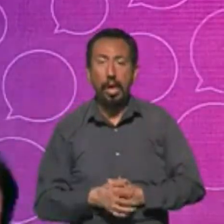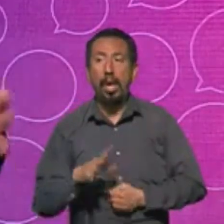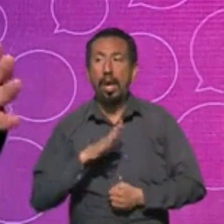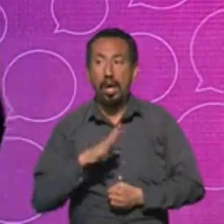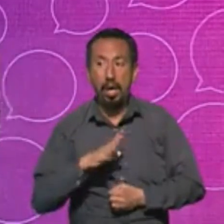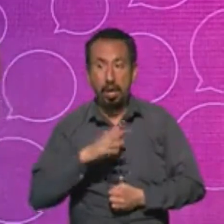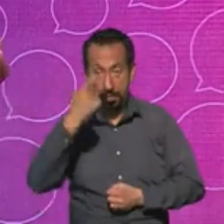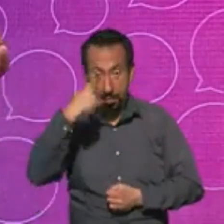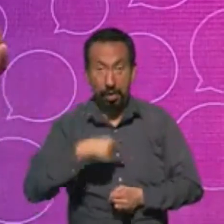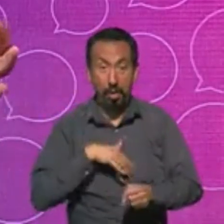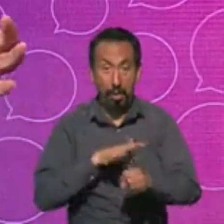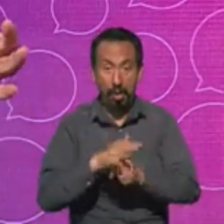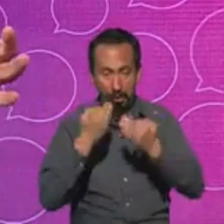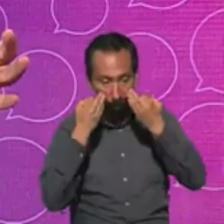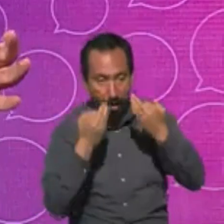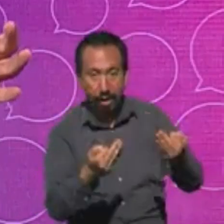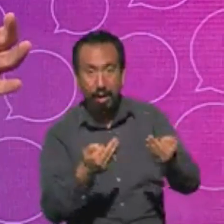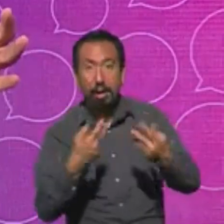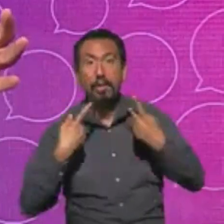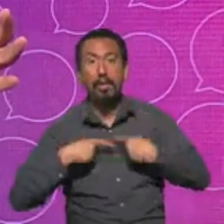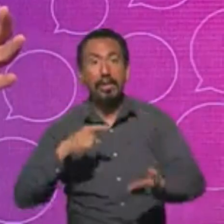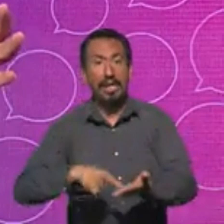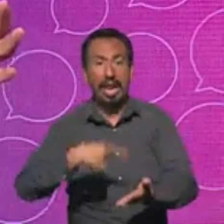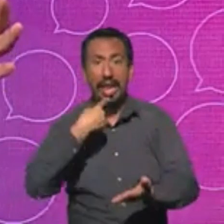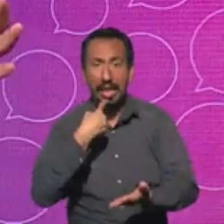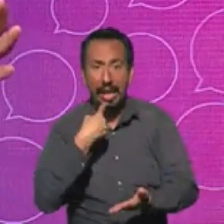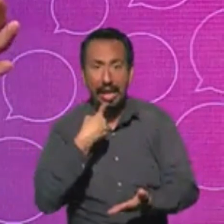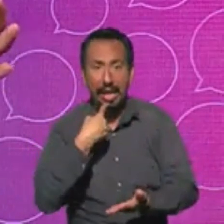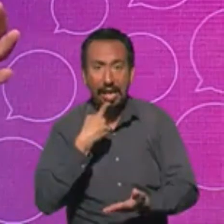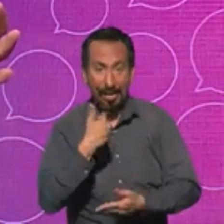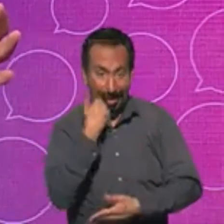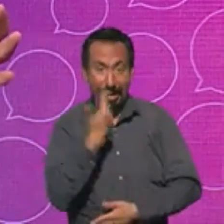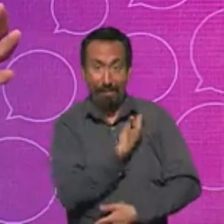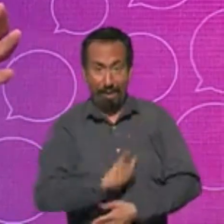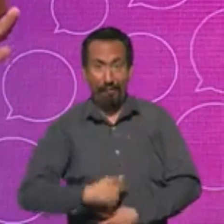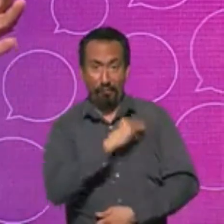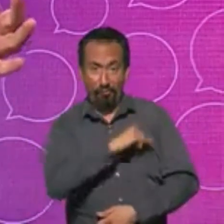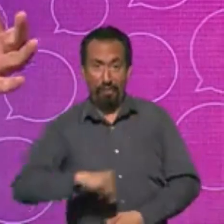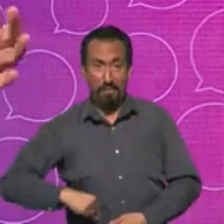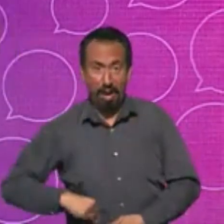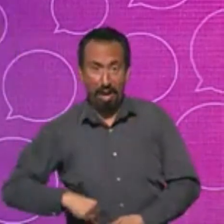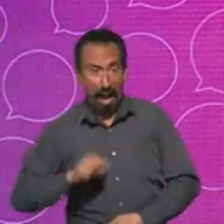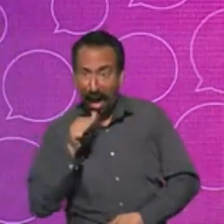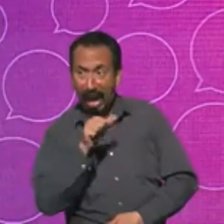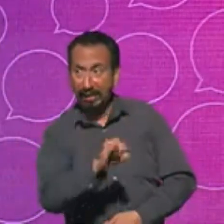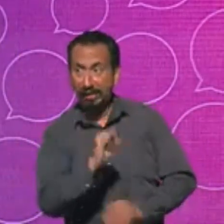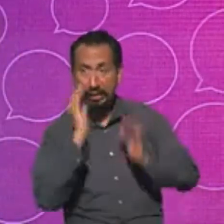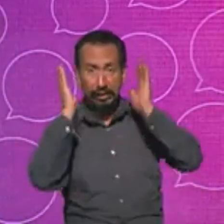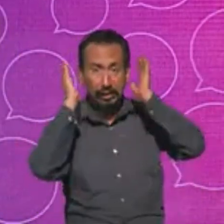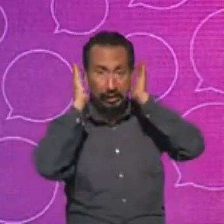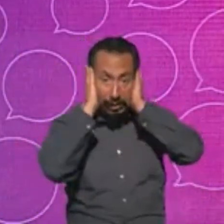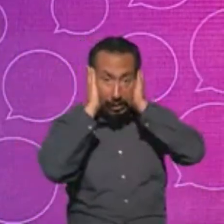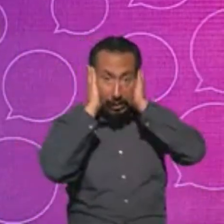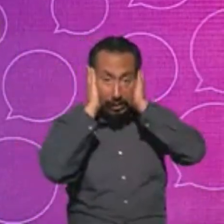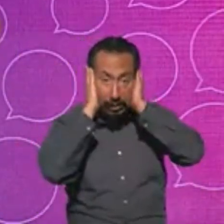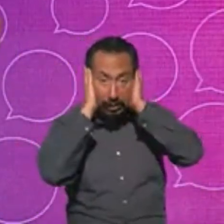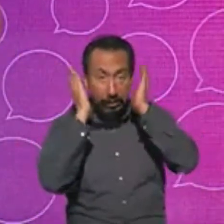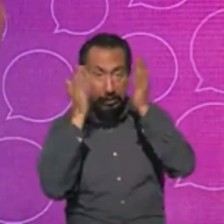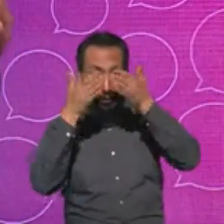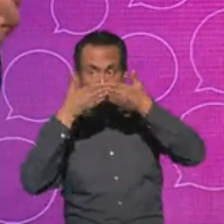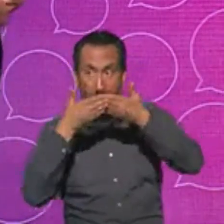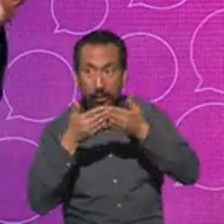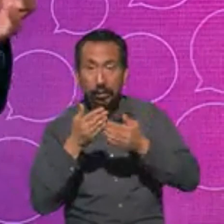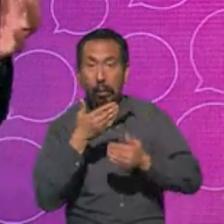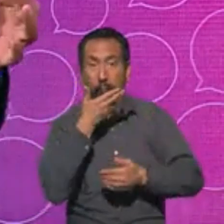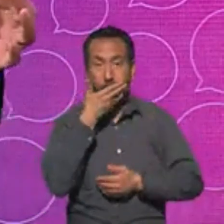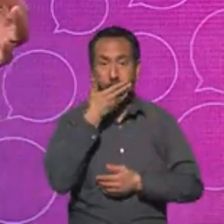inspira en esto los celayenses no queremos un presidente municipal sí que no oiga a la a